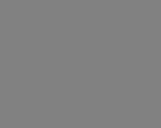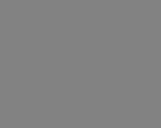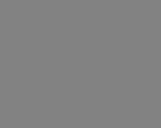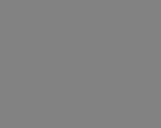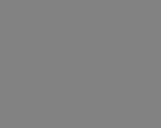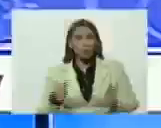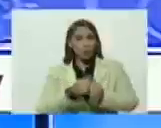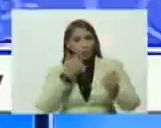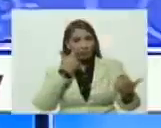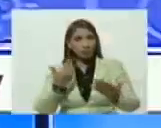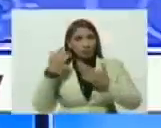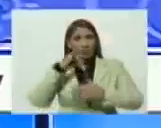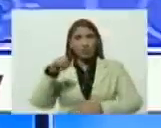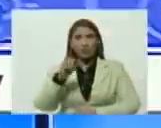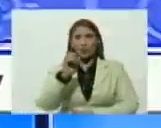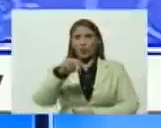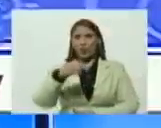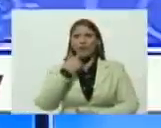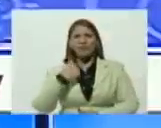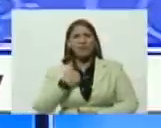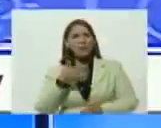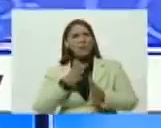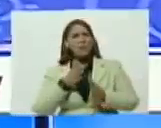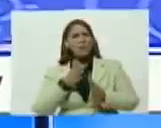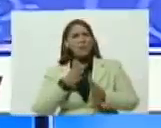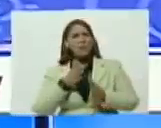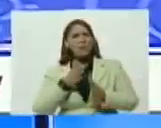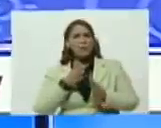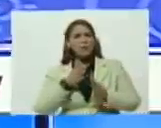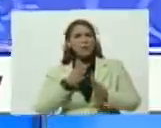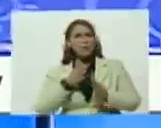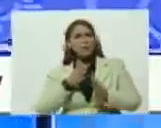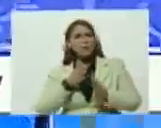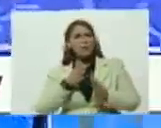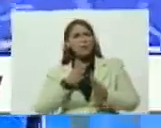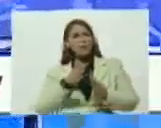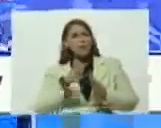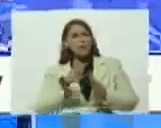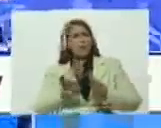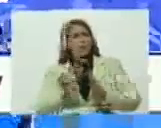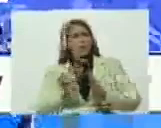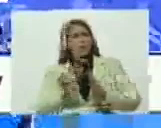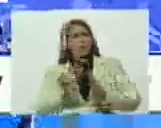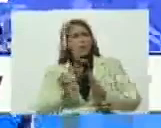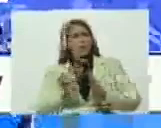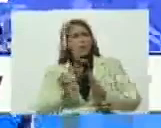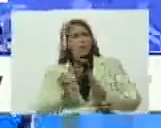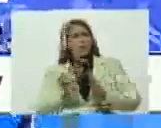Con ustedes, John Moreno, dime algo, John Moreno de Tinaquillo. Viva la patria,